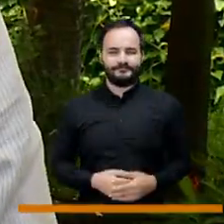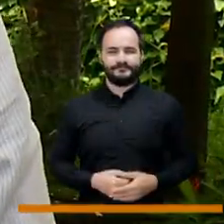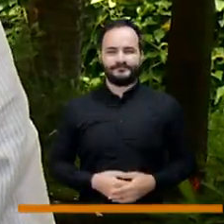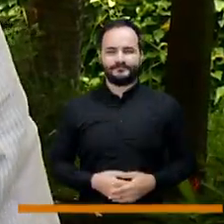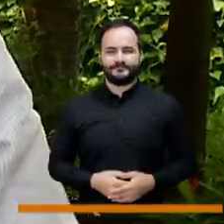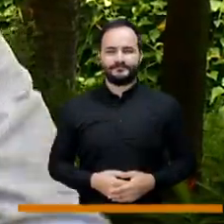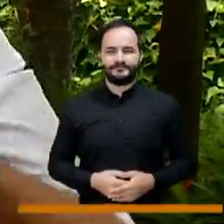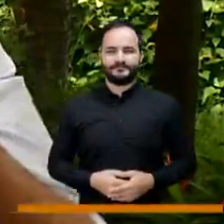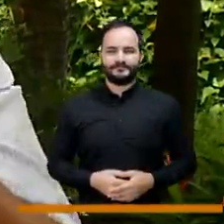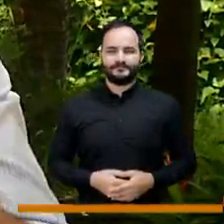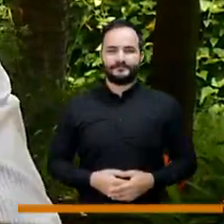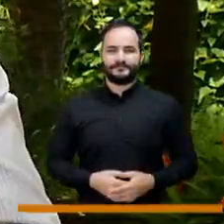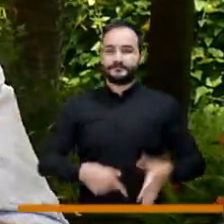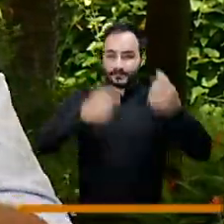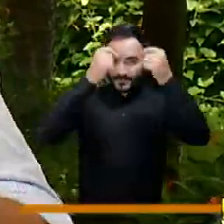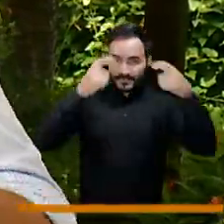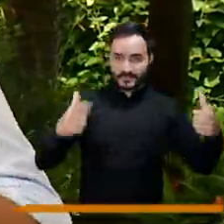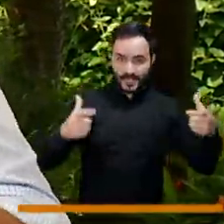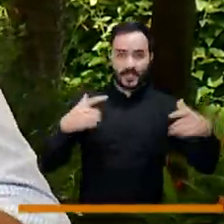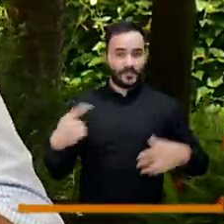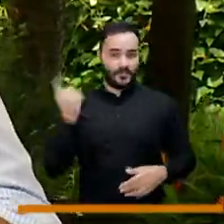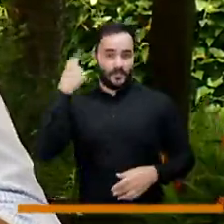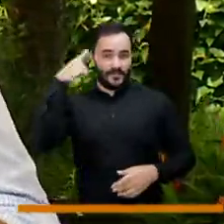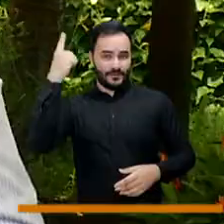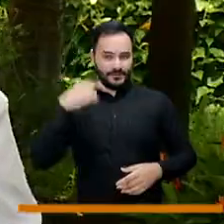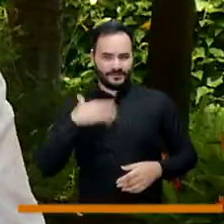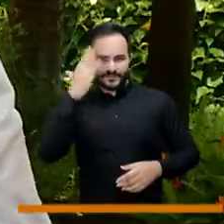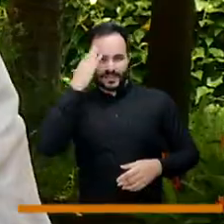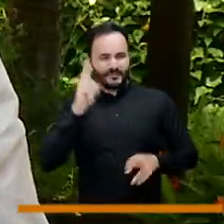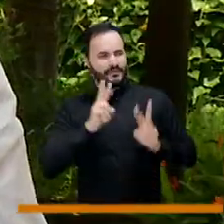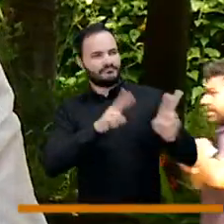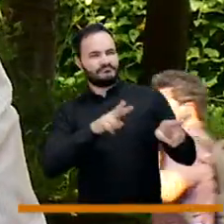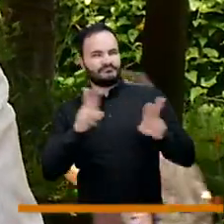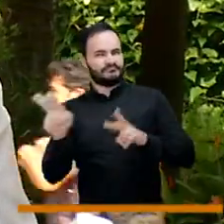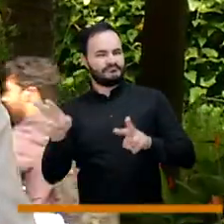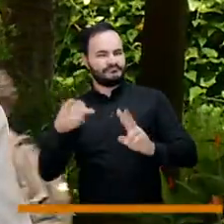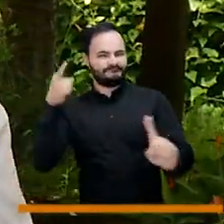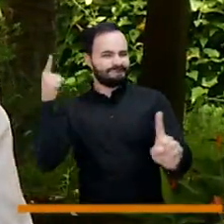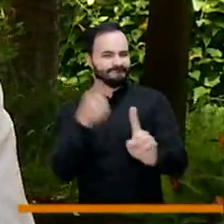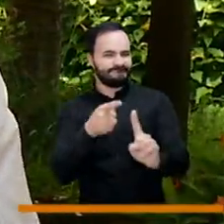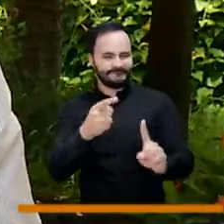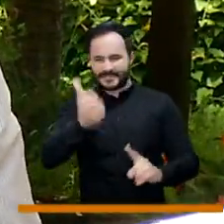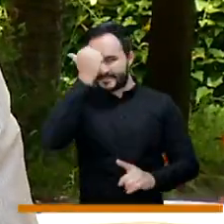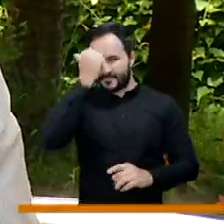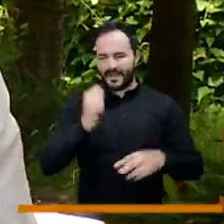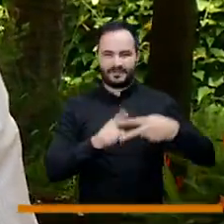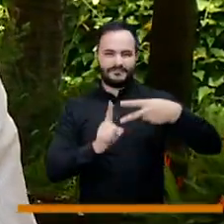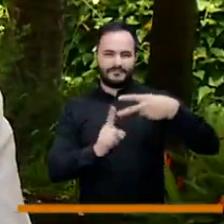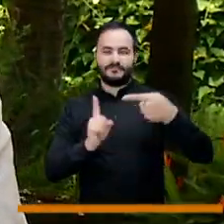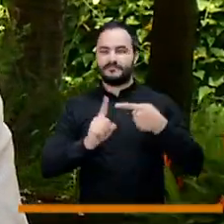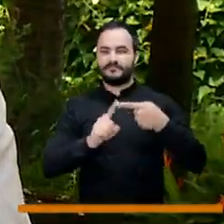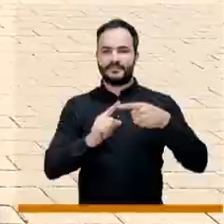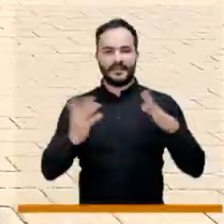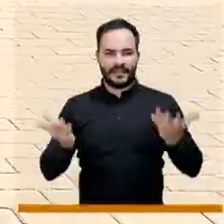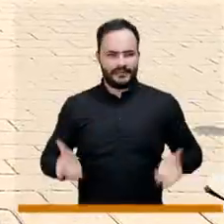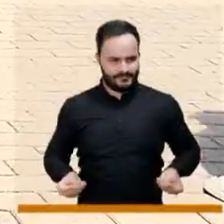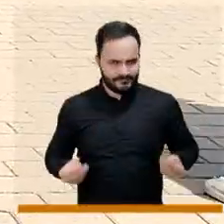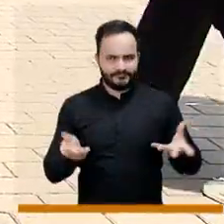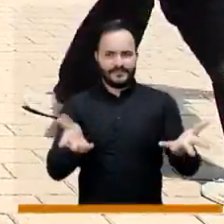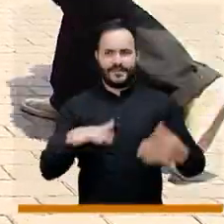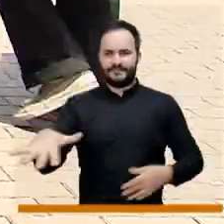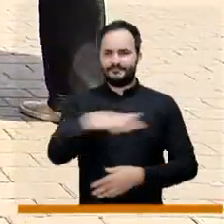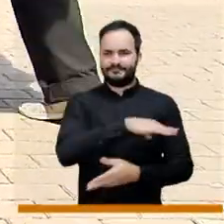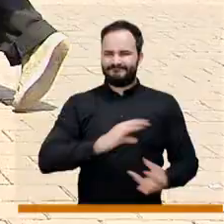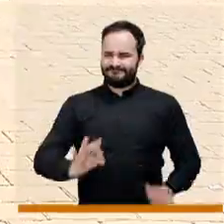El objetivo de la política y el objetivo del Estado son dos esencialmente. El primero es generar calidad de vida, que significa